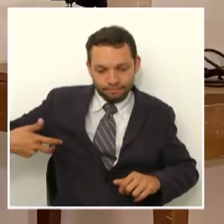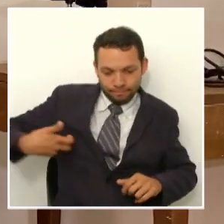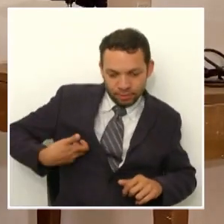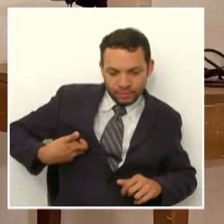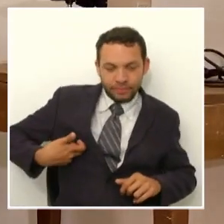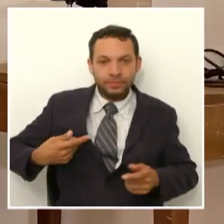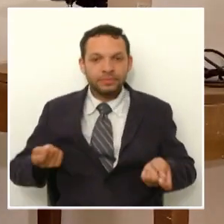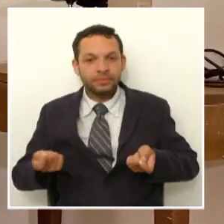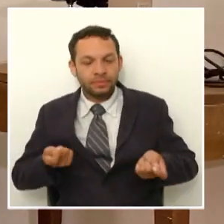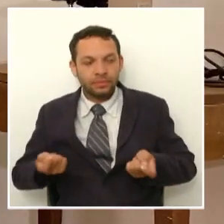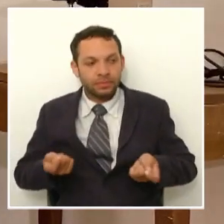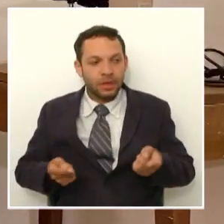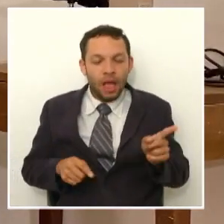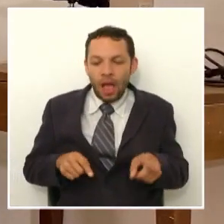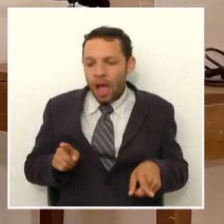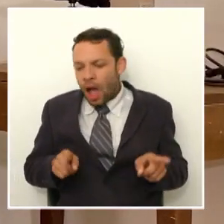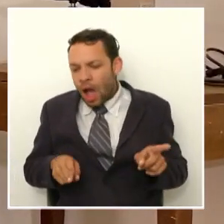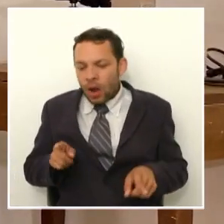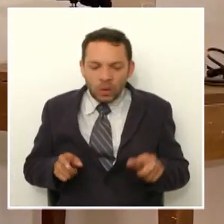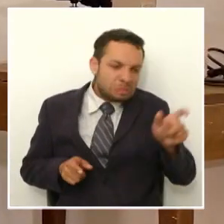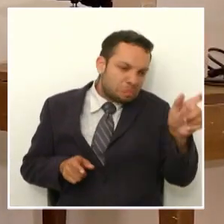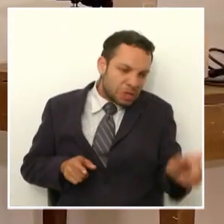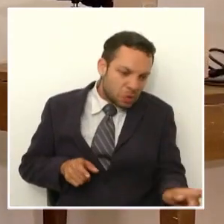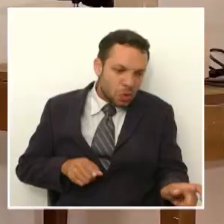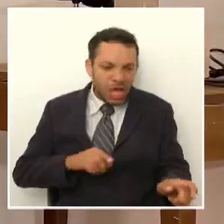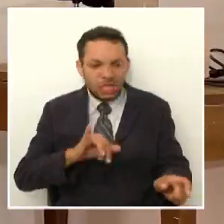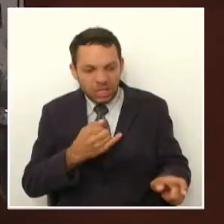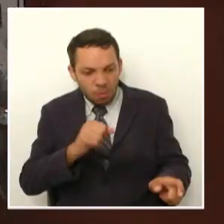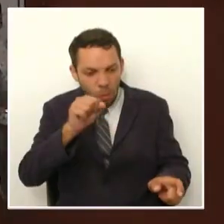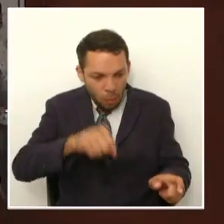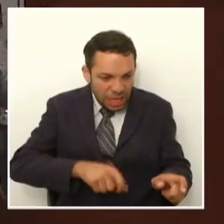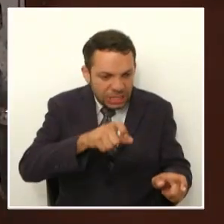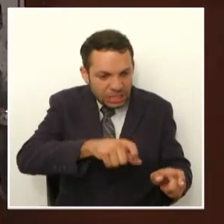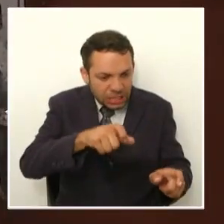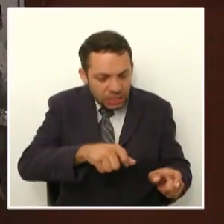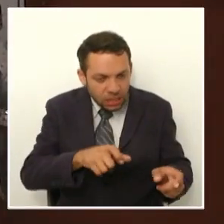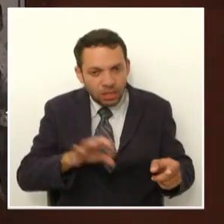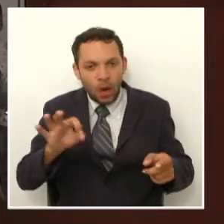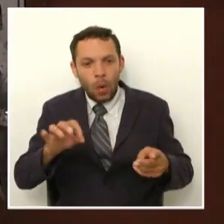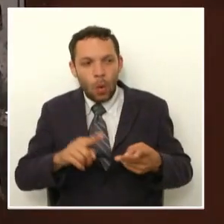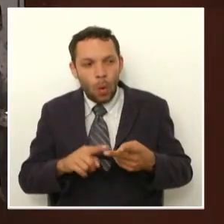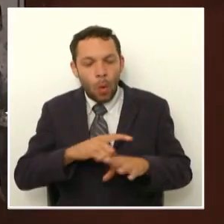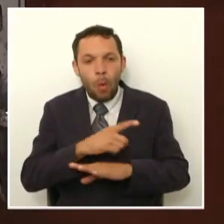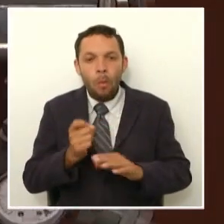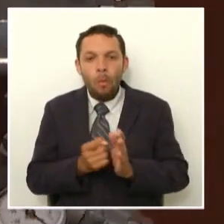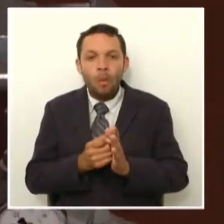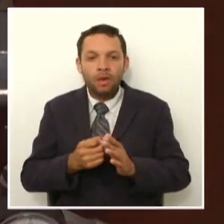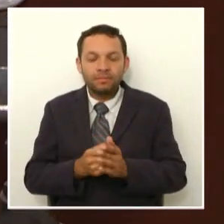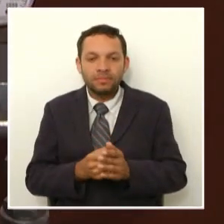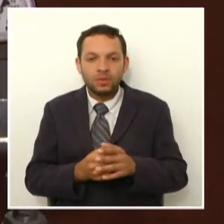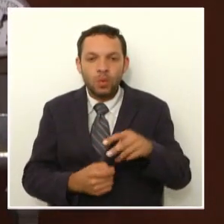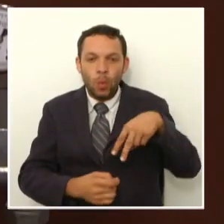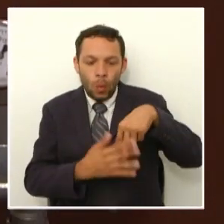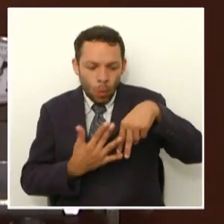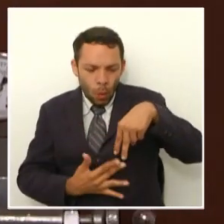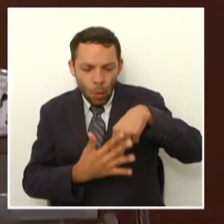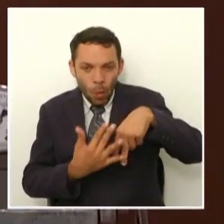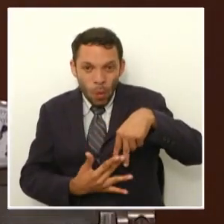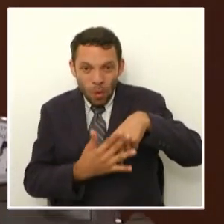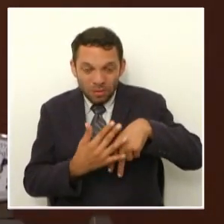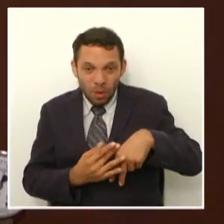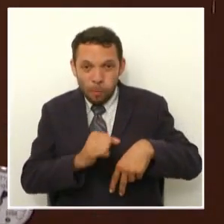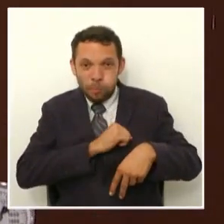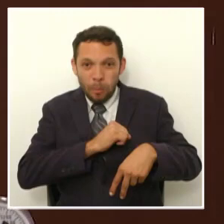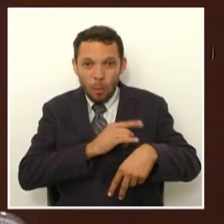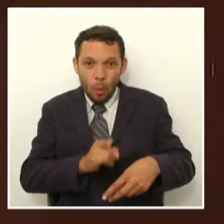se usan solo en algún tipo de pacientes, ¿no? Pero hoy en día se usa anestesia intravenosa, hay muchas drogas muy importantes, ¿no?